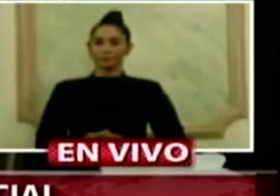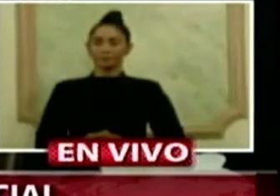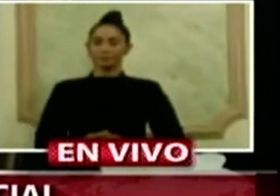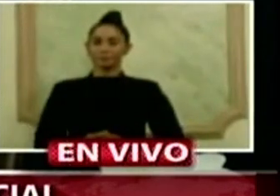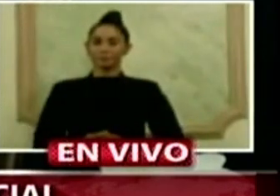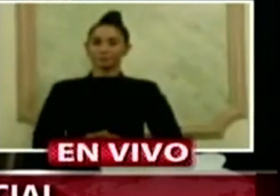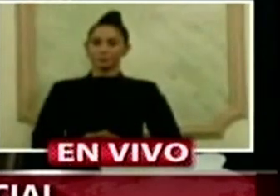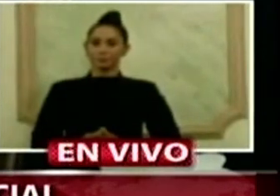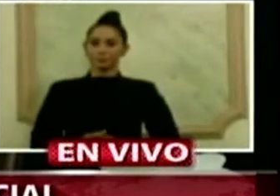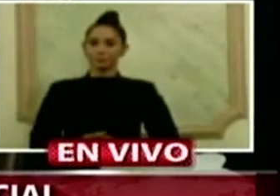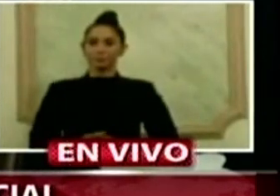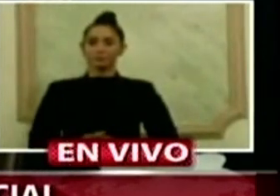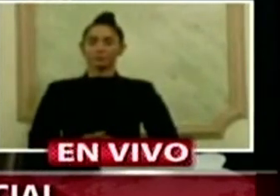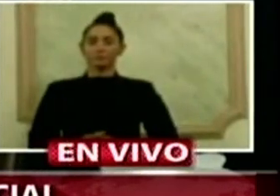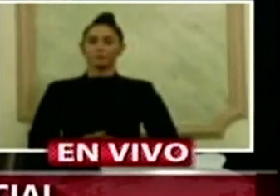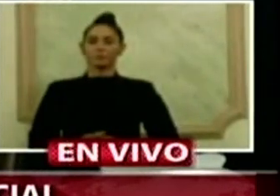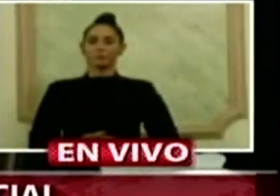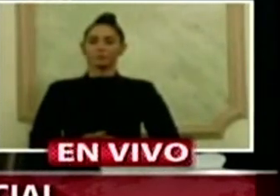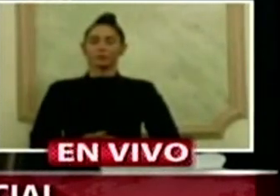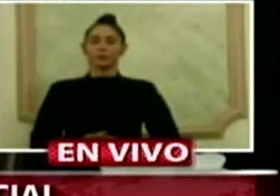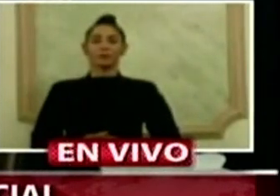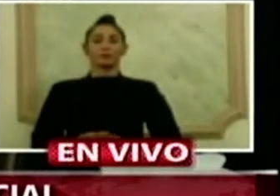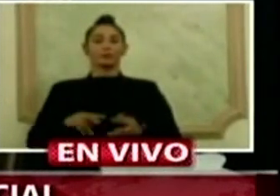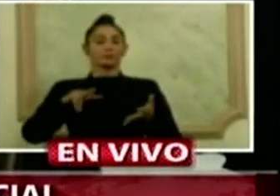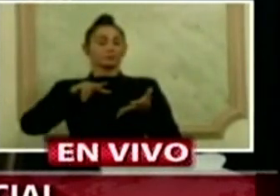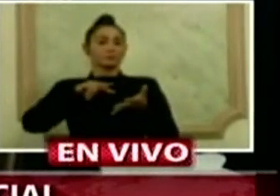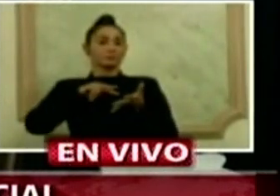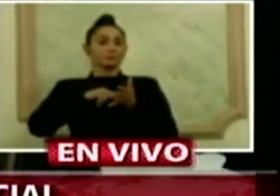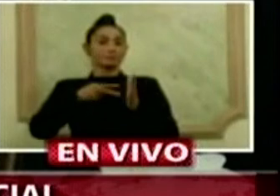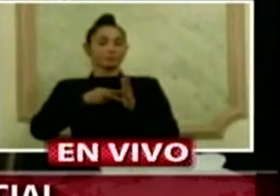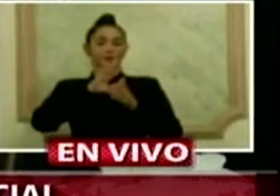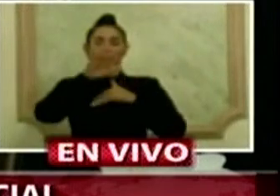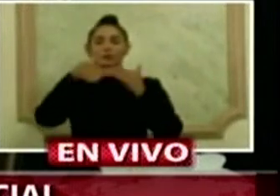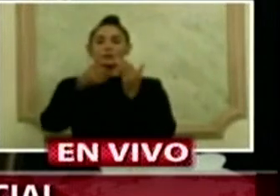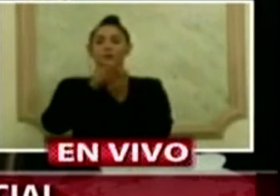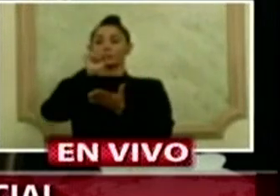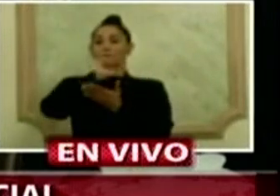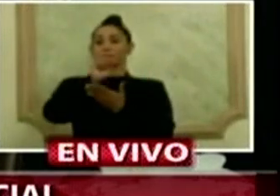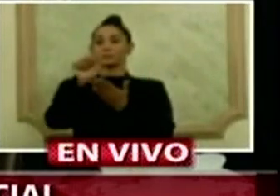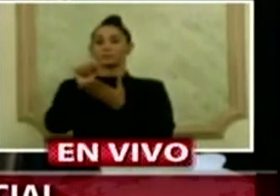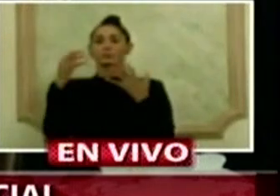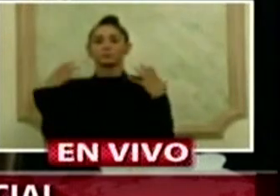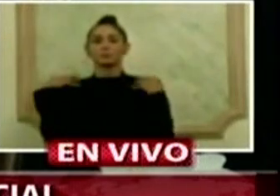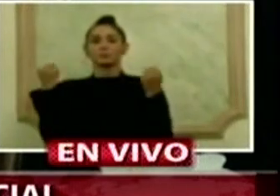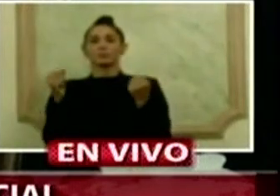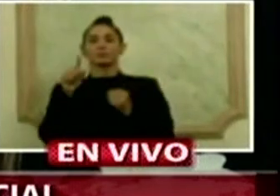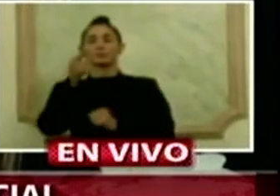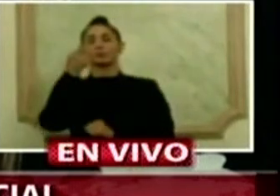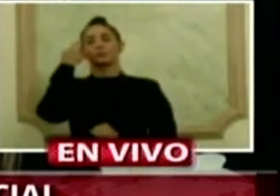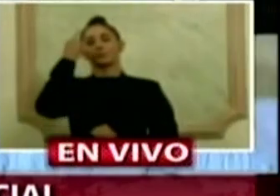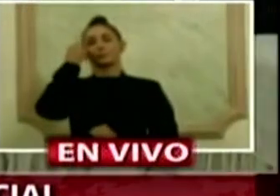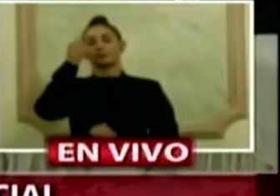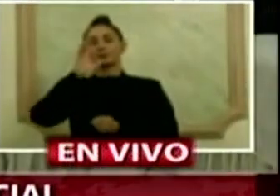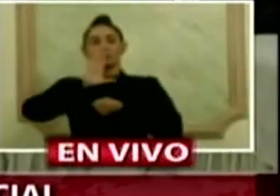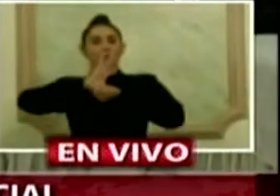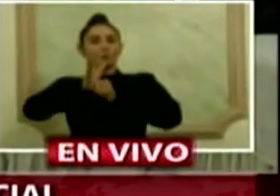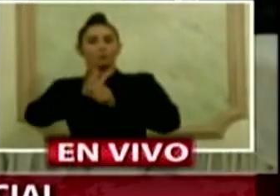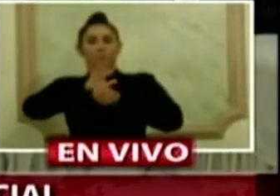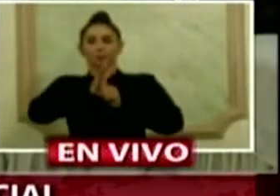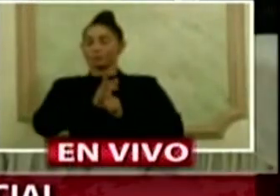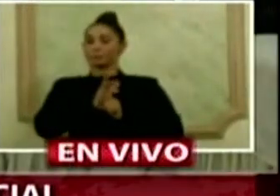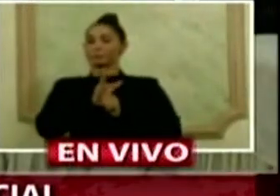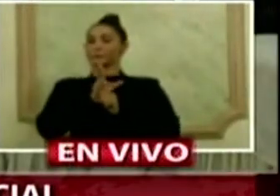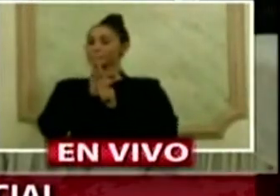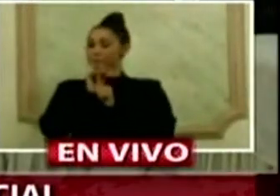en todo lo que es el sistema de salud, no solamente podemos pensar en la situación de COVID-19,